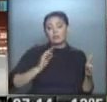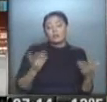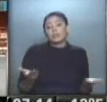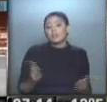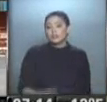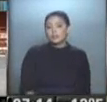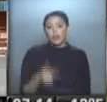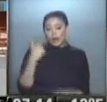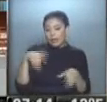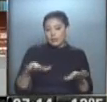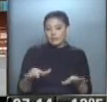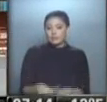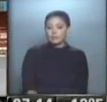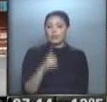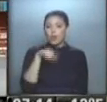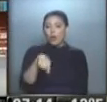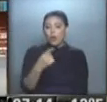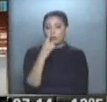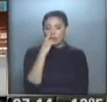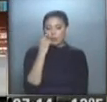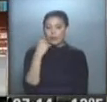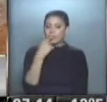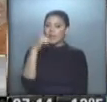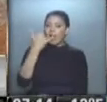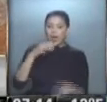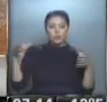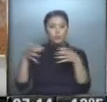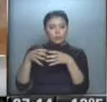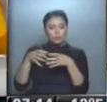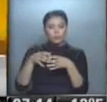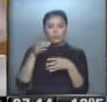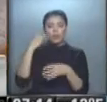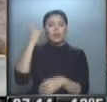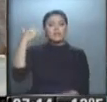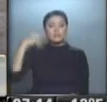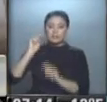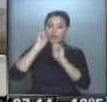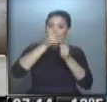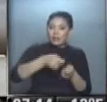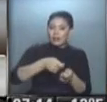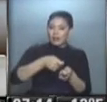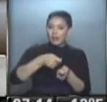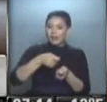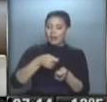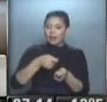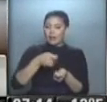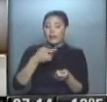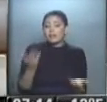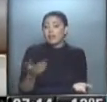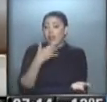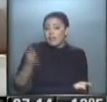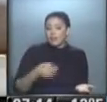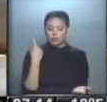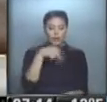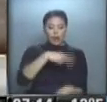bueno, estamos en eso. Hay una colectividad detrás, hay quienes lo han donado, quienes son herederos y quienes donaron, y la verdad que estamos